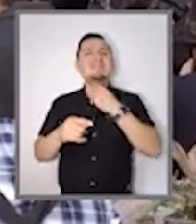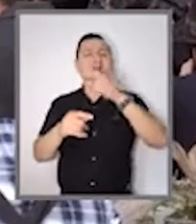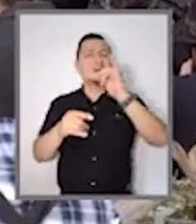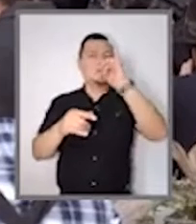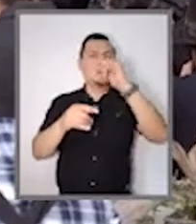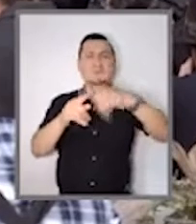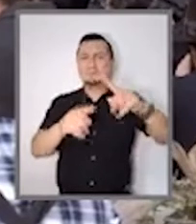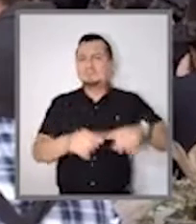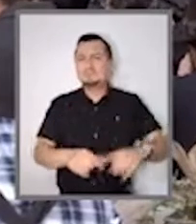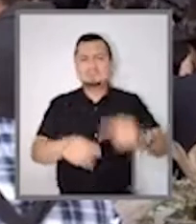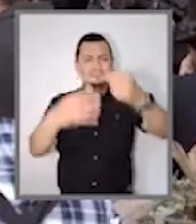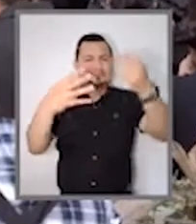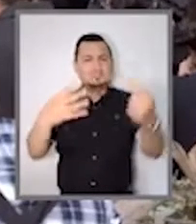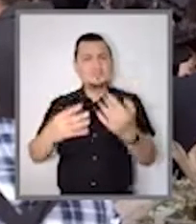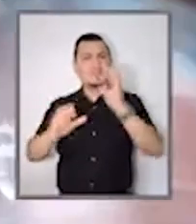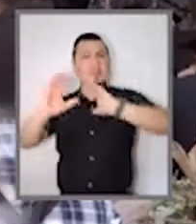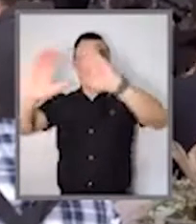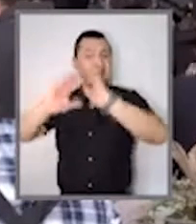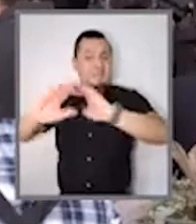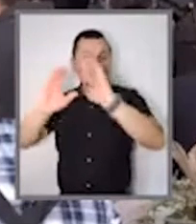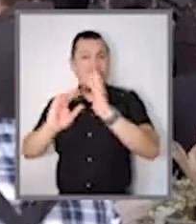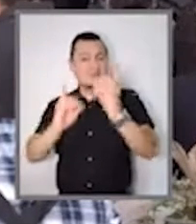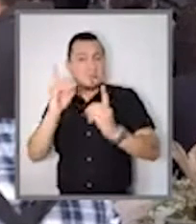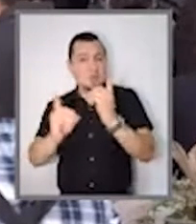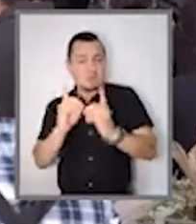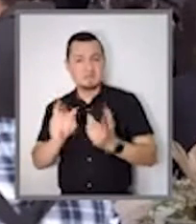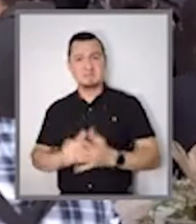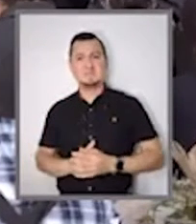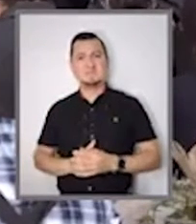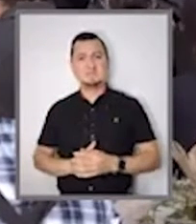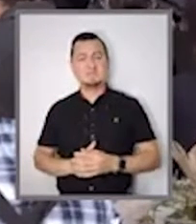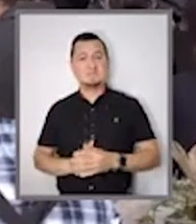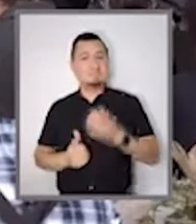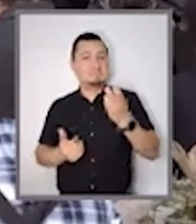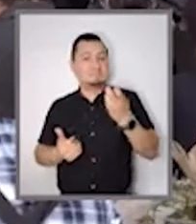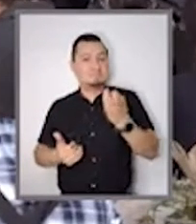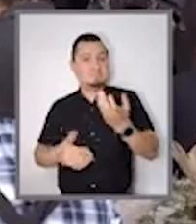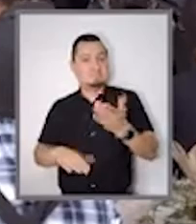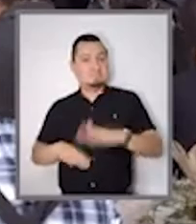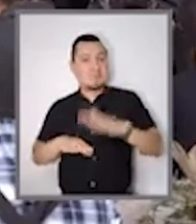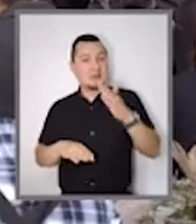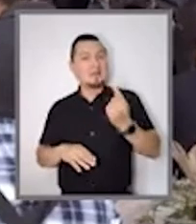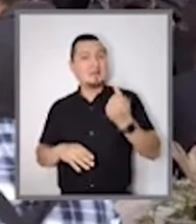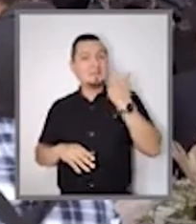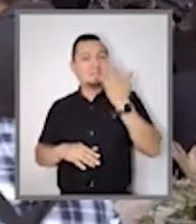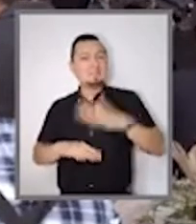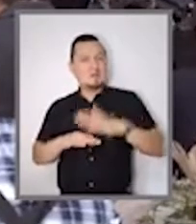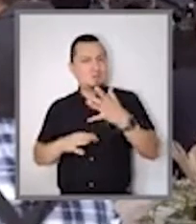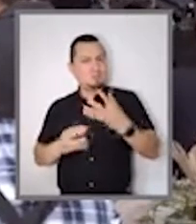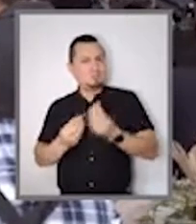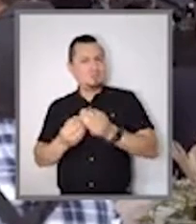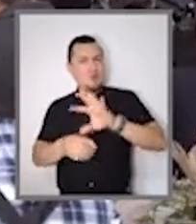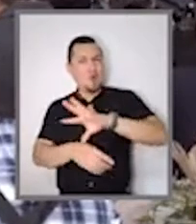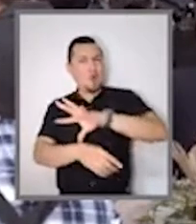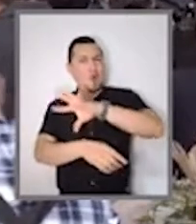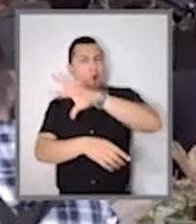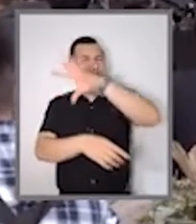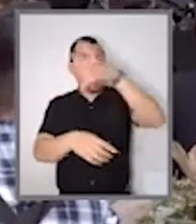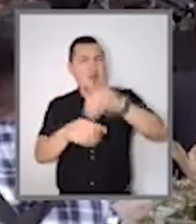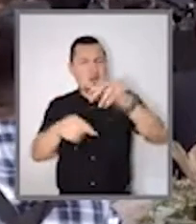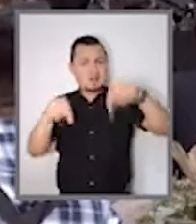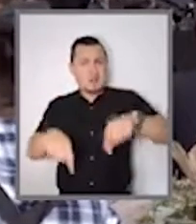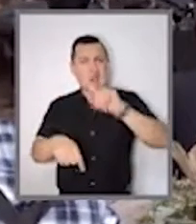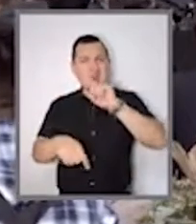Cine, tenemos el clúster de producción audiovisual más prometedor de México, con un potencial de derrama económica de más de 10